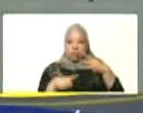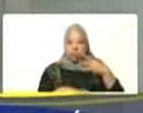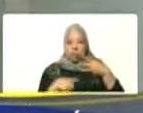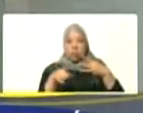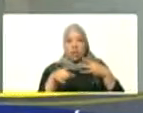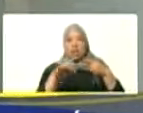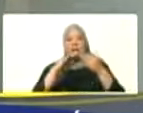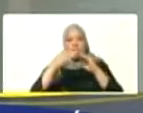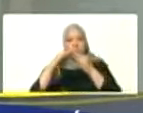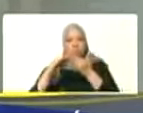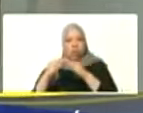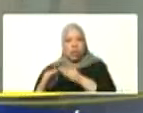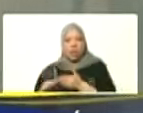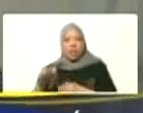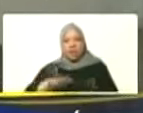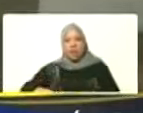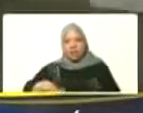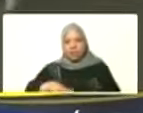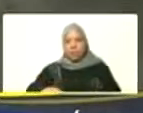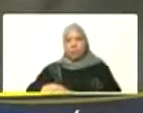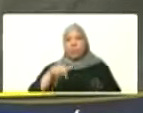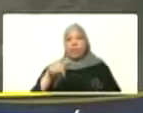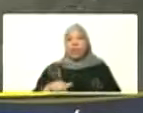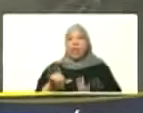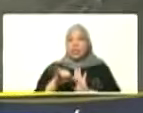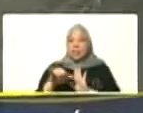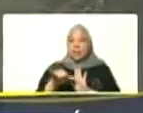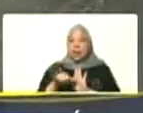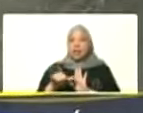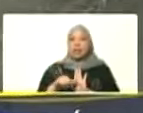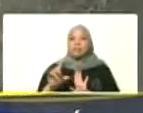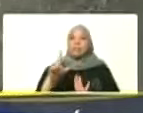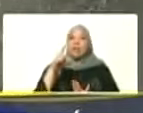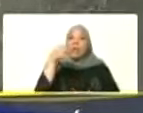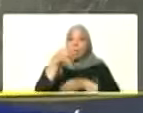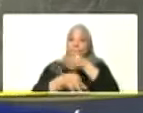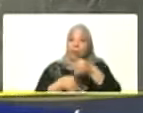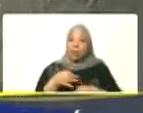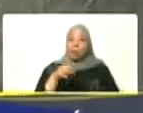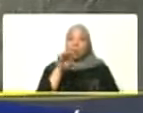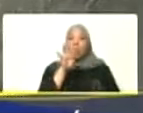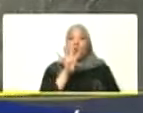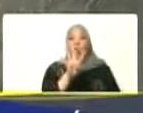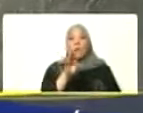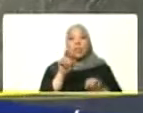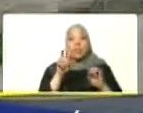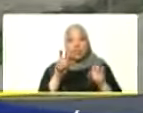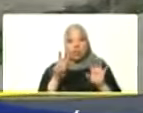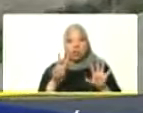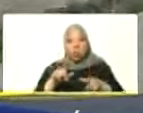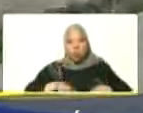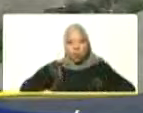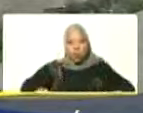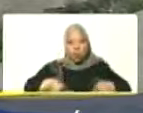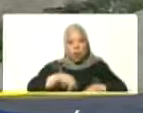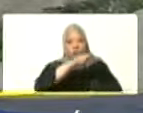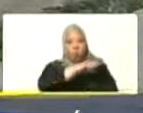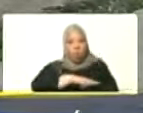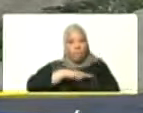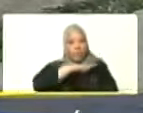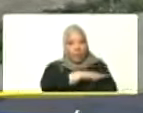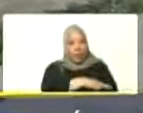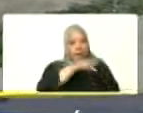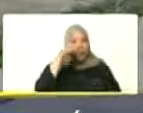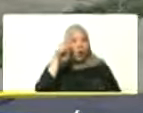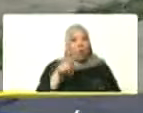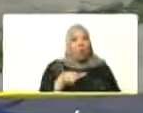Casitas. Decirle, presidente, que nuestra parroquia cuenta con 42 consultorios médicos populares, 13 DIs,